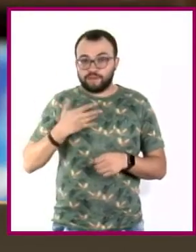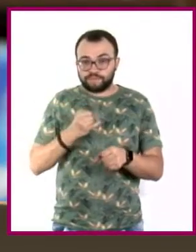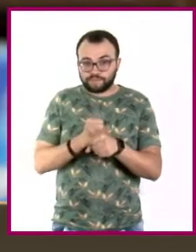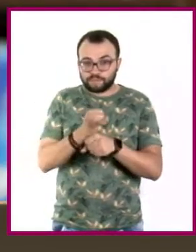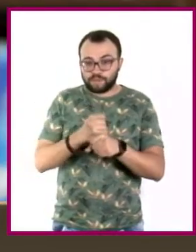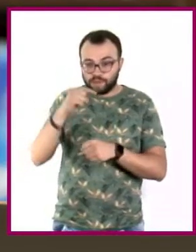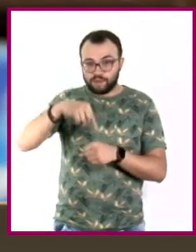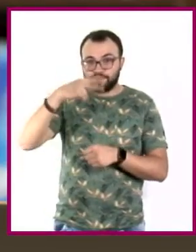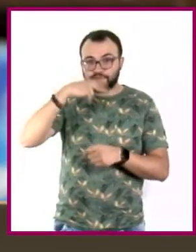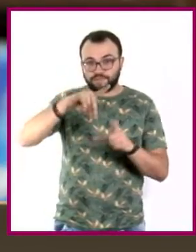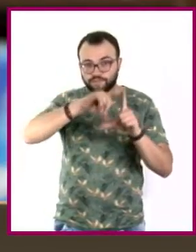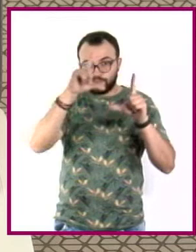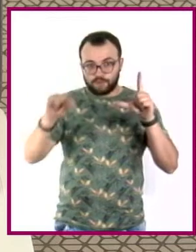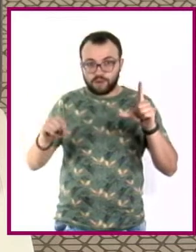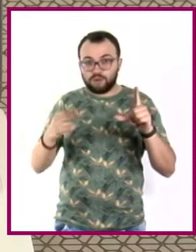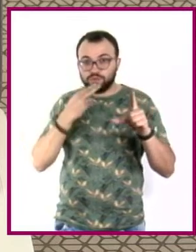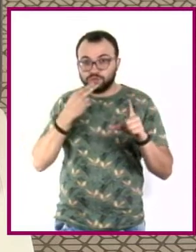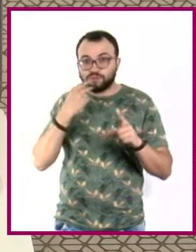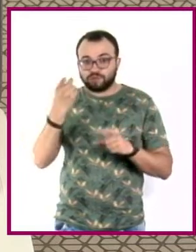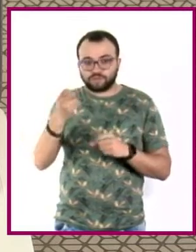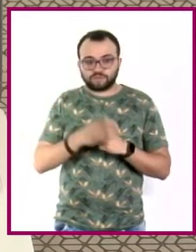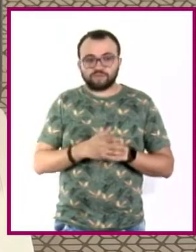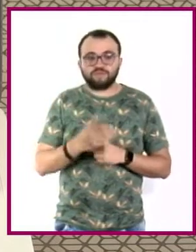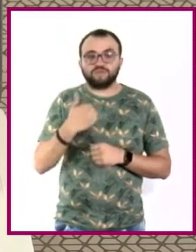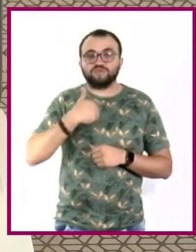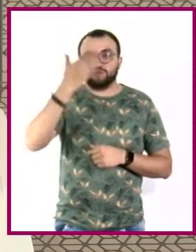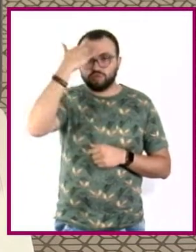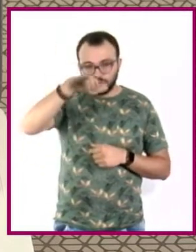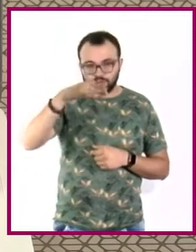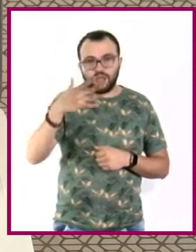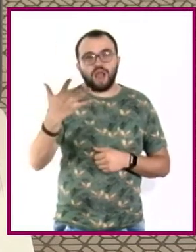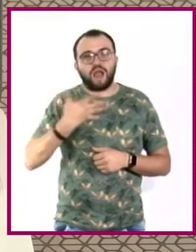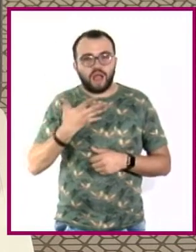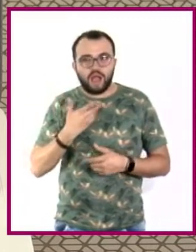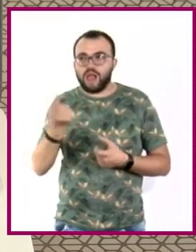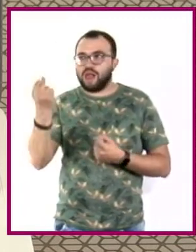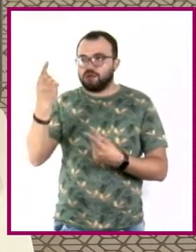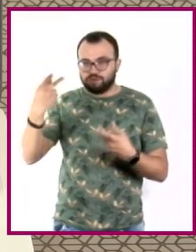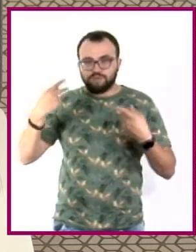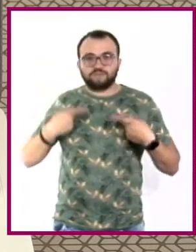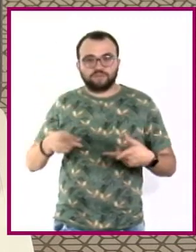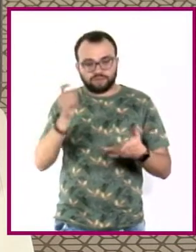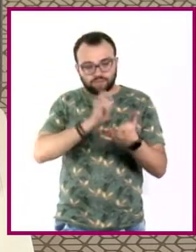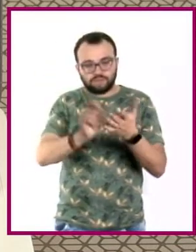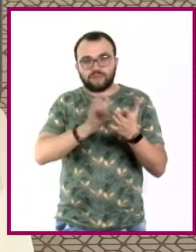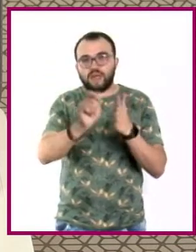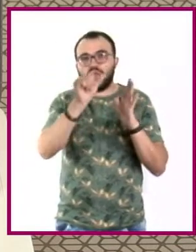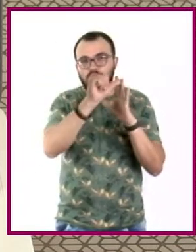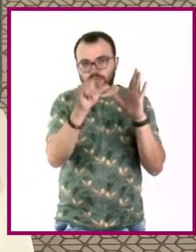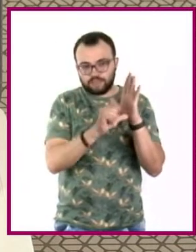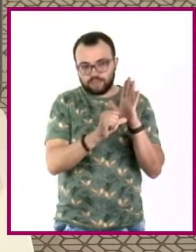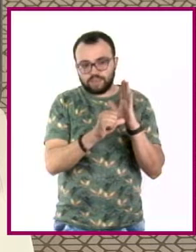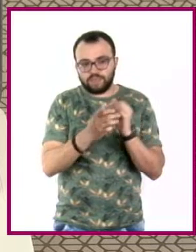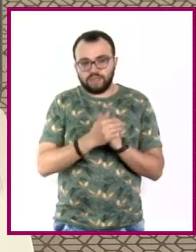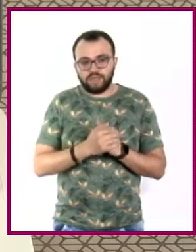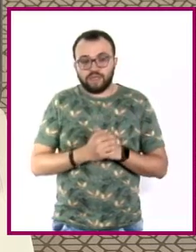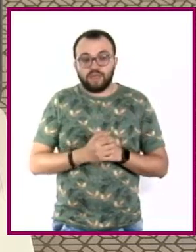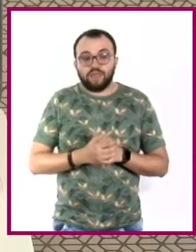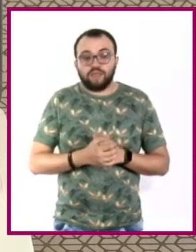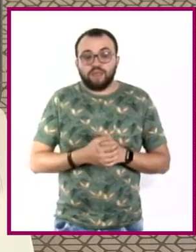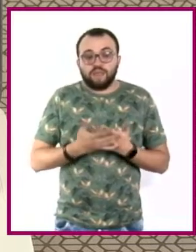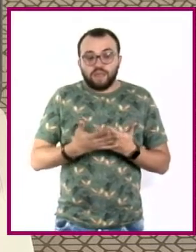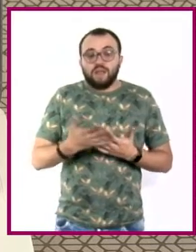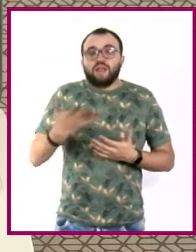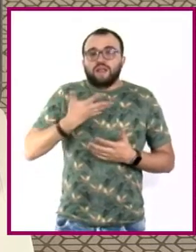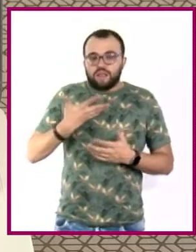que utilicen esta disciplina? Sé que se han escrito muchísimos artículos, aparte obviamente del que yo hice, y se han